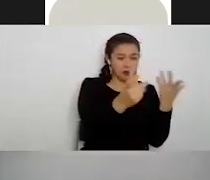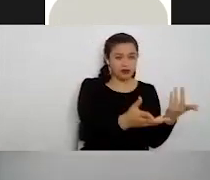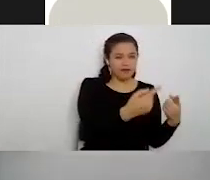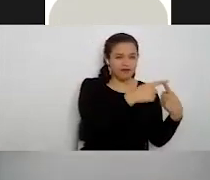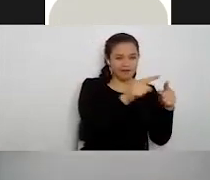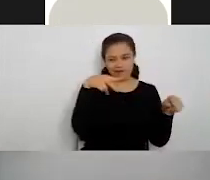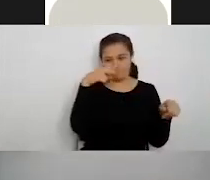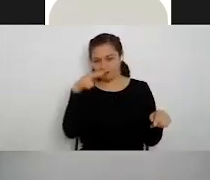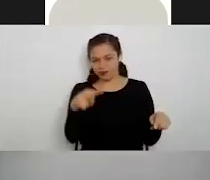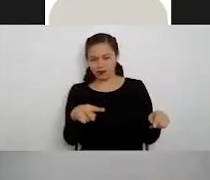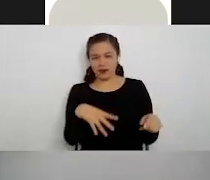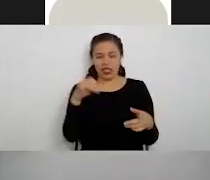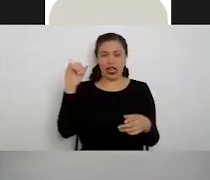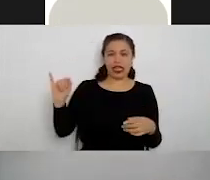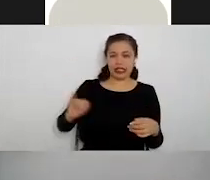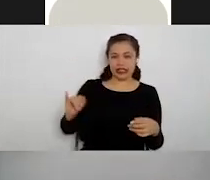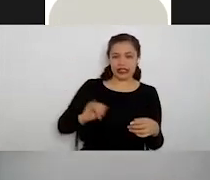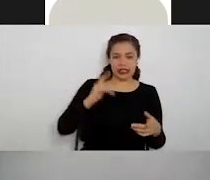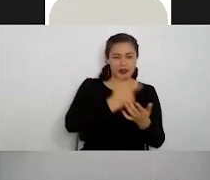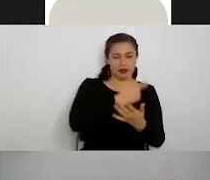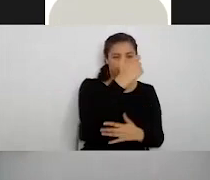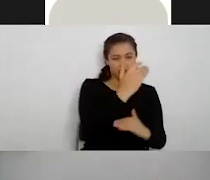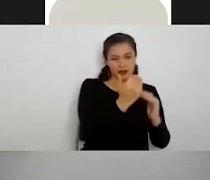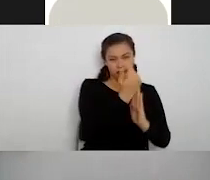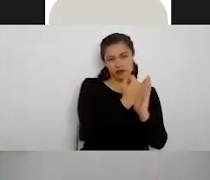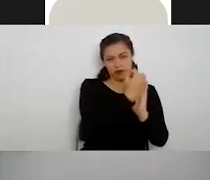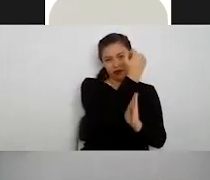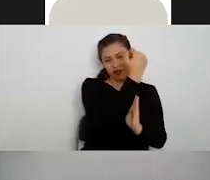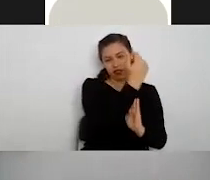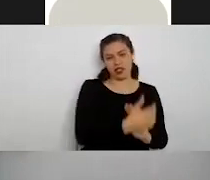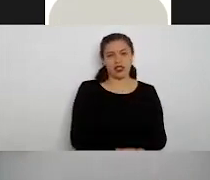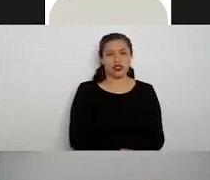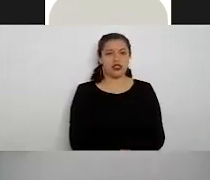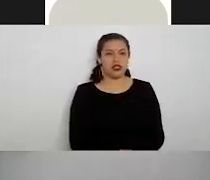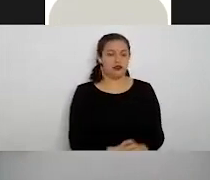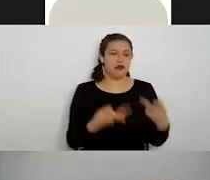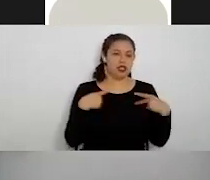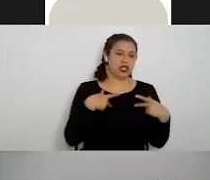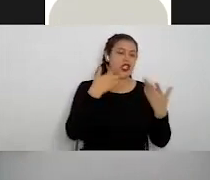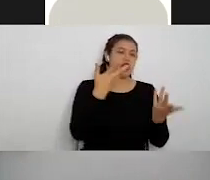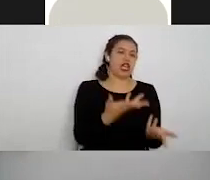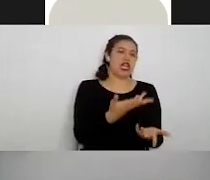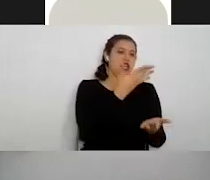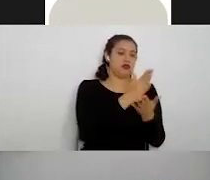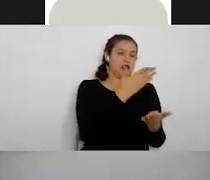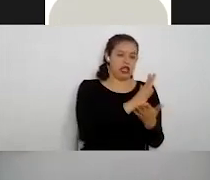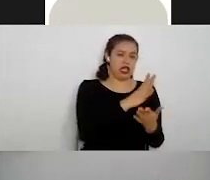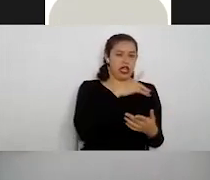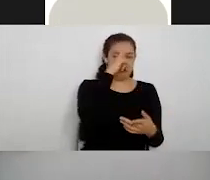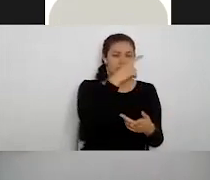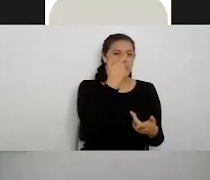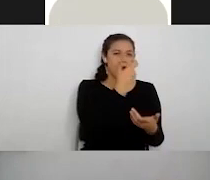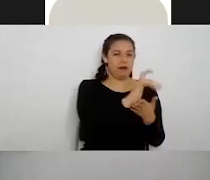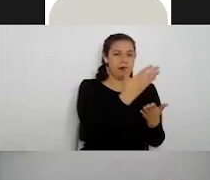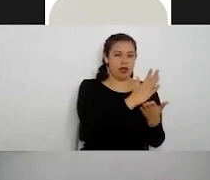interés hace pensar que bastantes personas que tienen hipotecas con cupones o con pagos que van